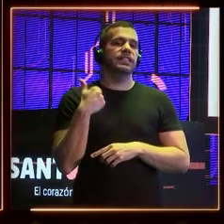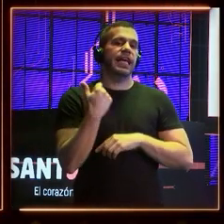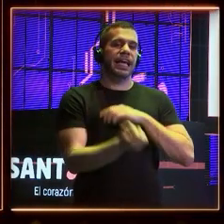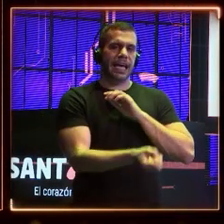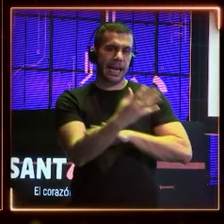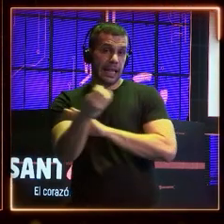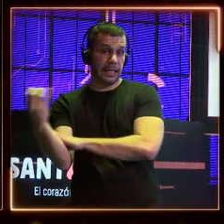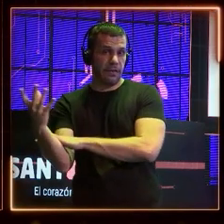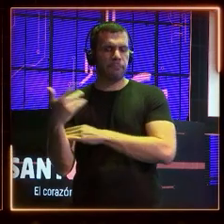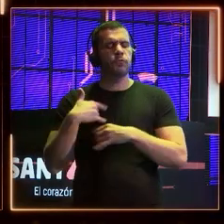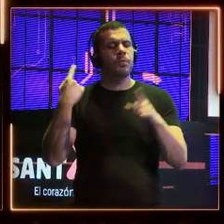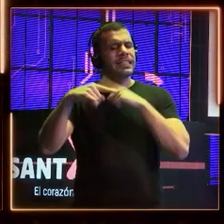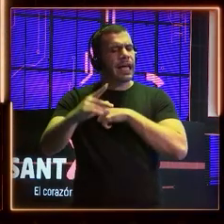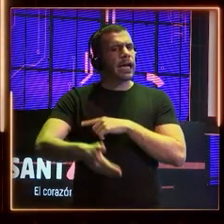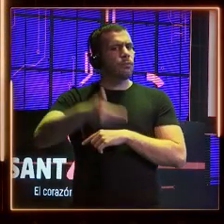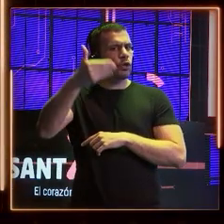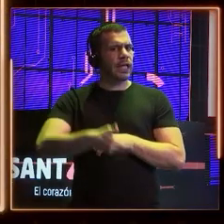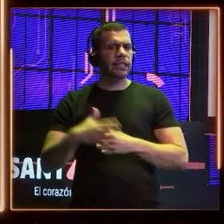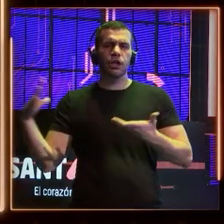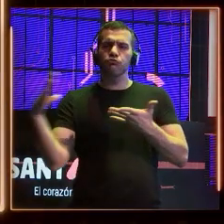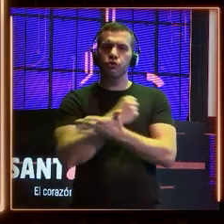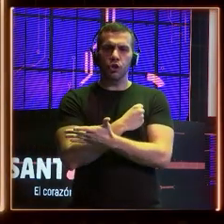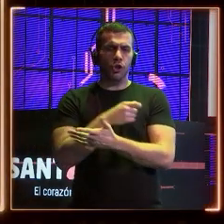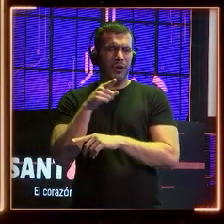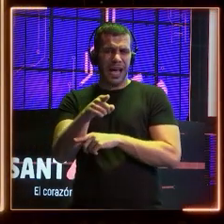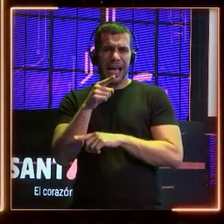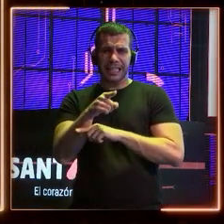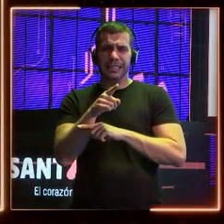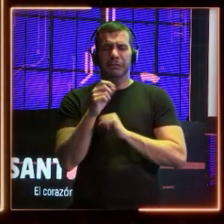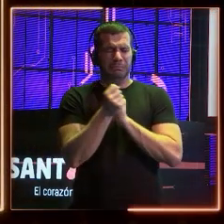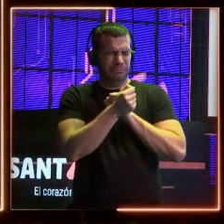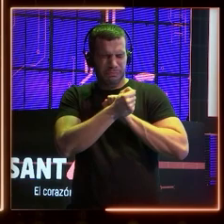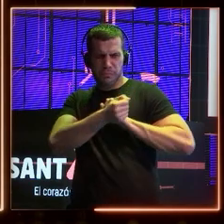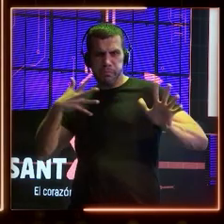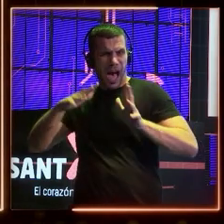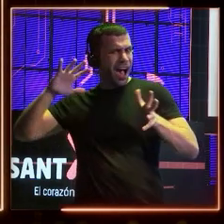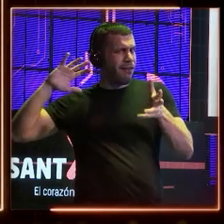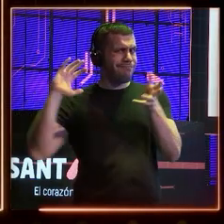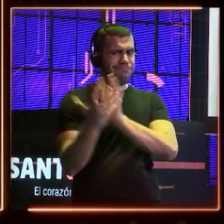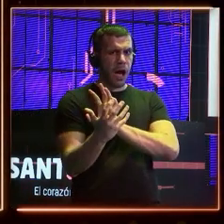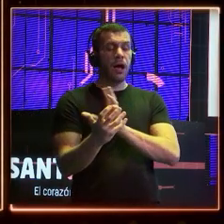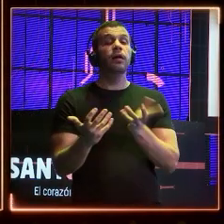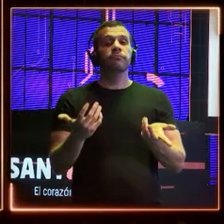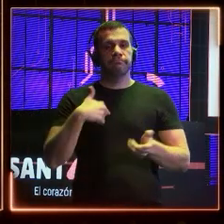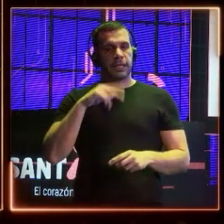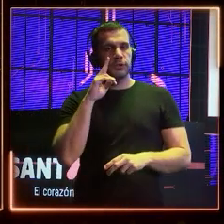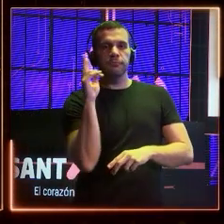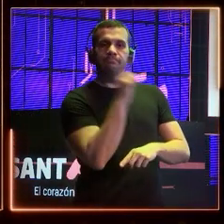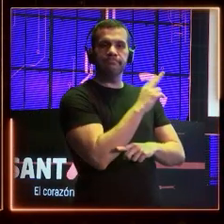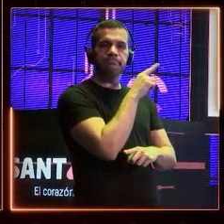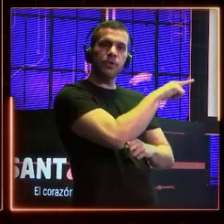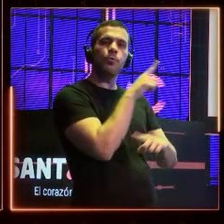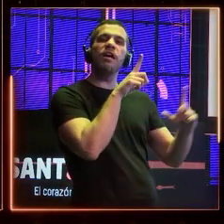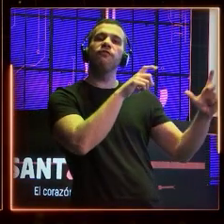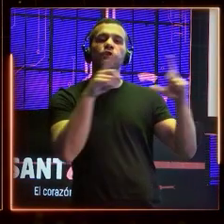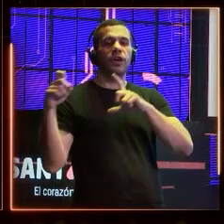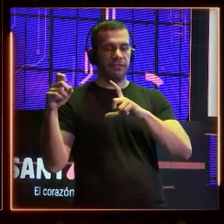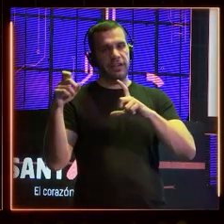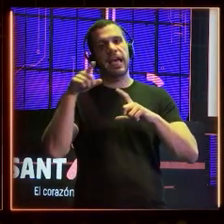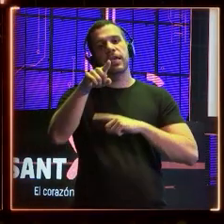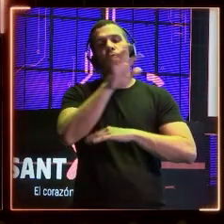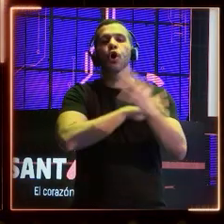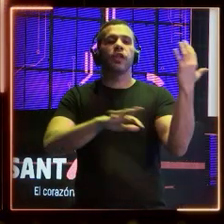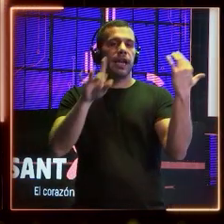importante todo está sucediendo a una velocidad realmente vertiginosa esto que tenéis en pantalla es una fotografía generada por un